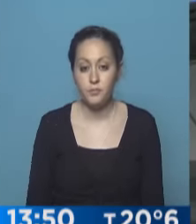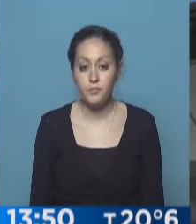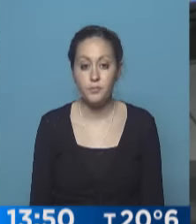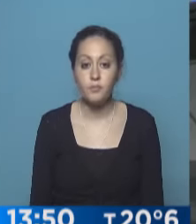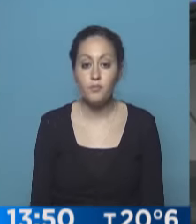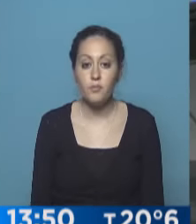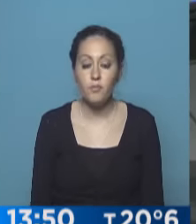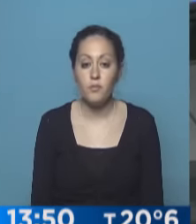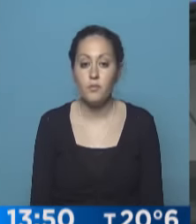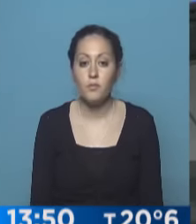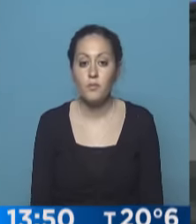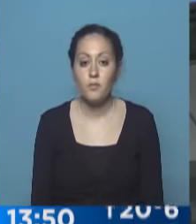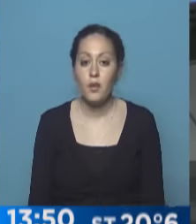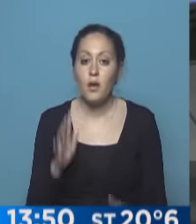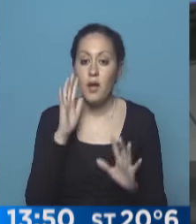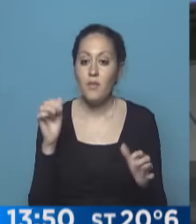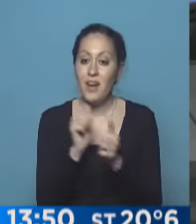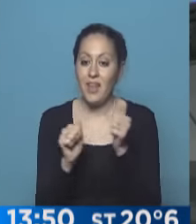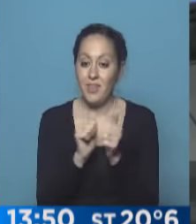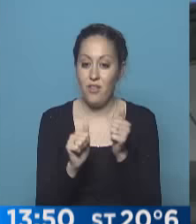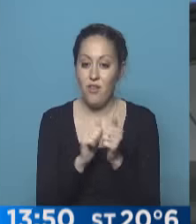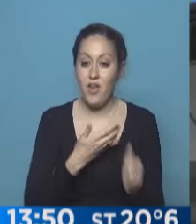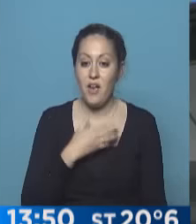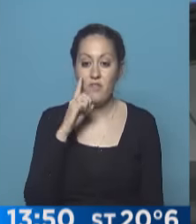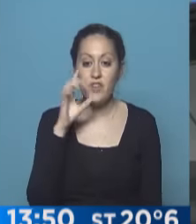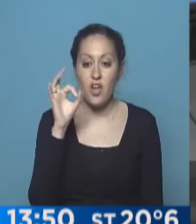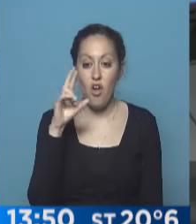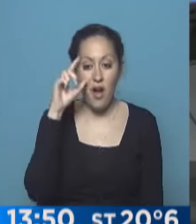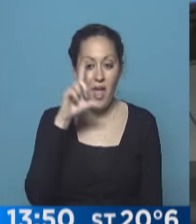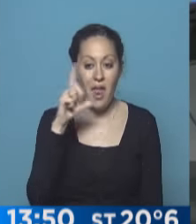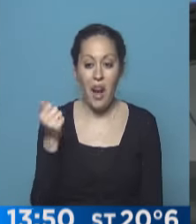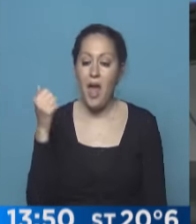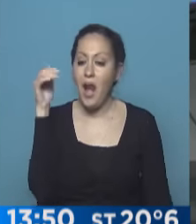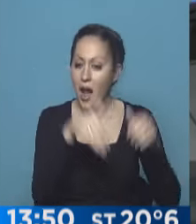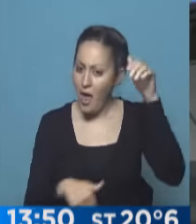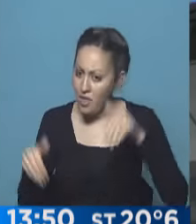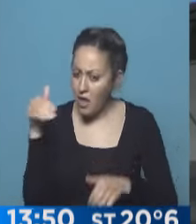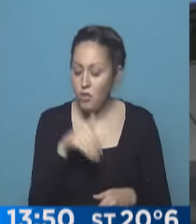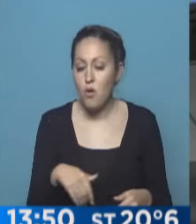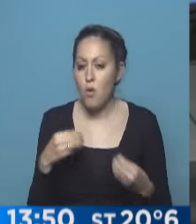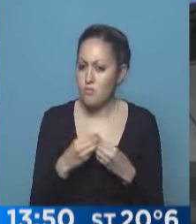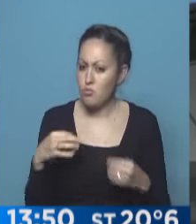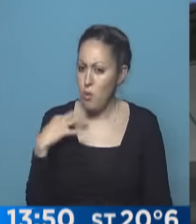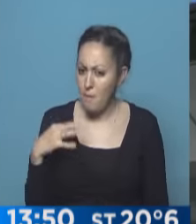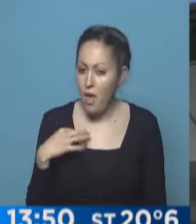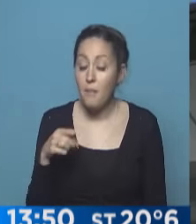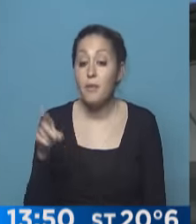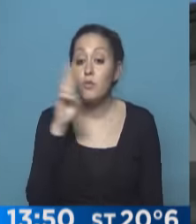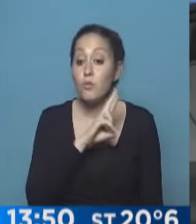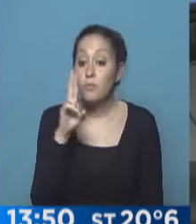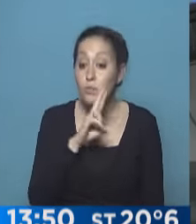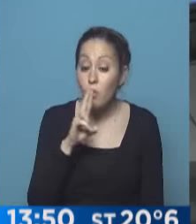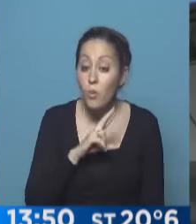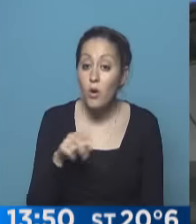Bien, vamos a conocer ahora la historia de Fiorella Crotti, argentina, nadadora, multipremiada. Así es, una mujer que